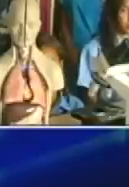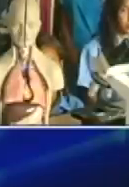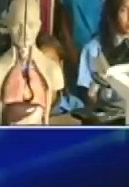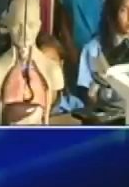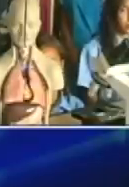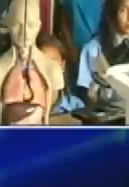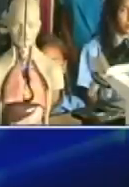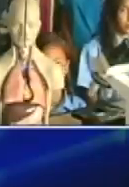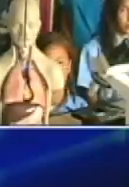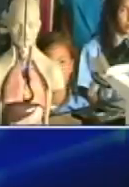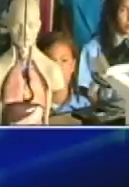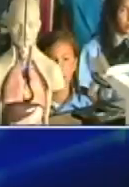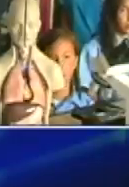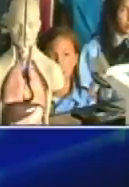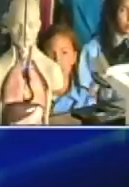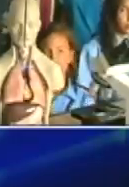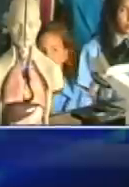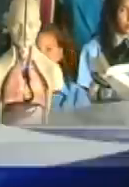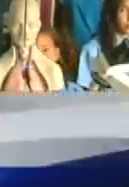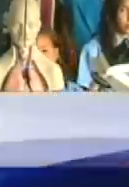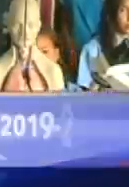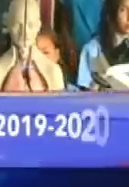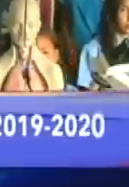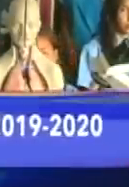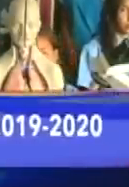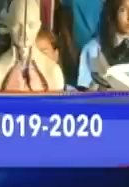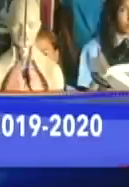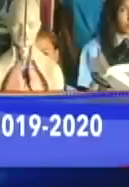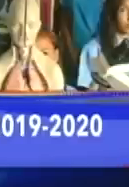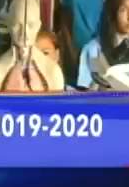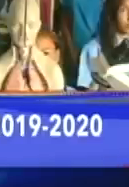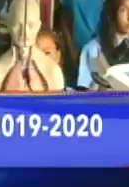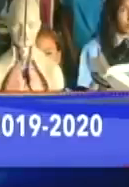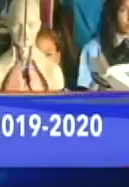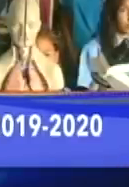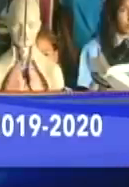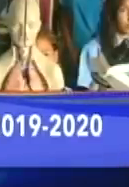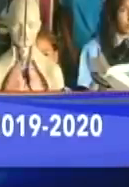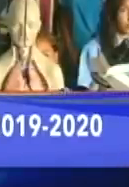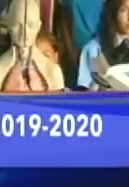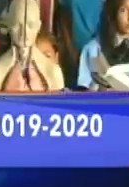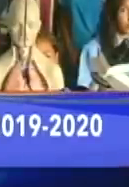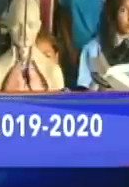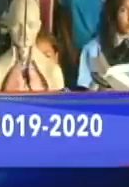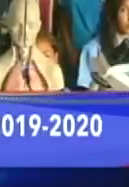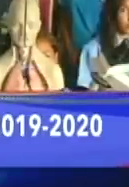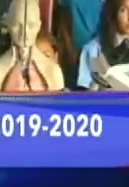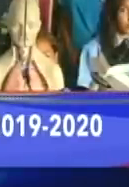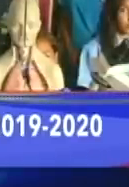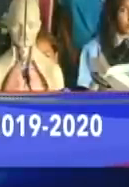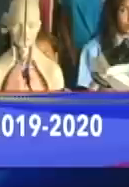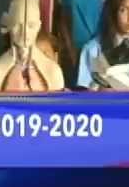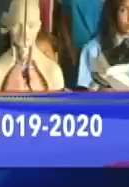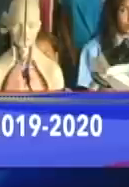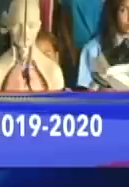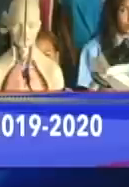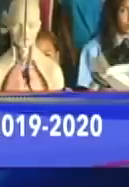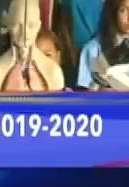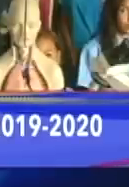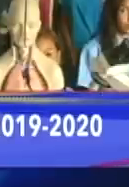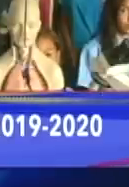esto es un sueño hecho realidad que hoy se materializa gracias a la voluntad de personas como